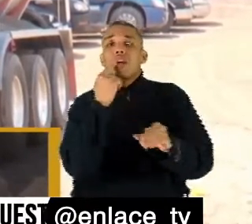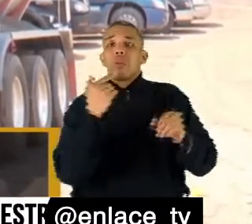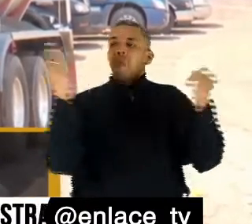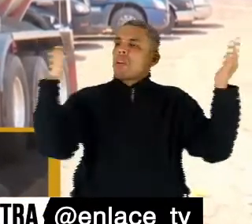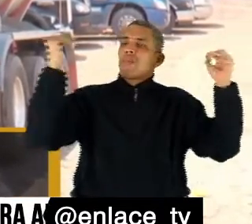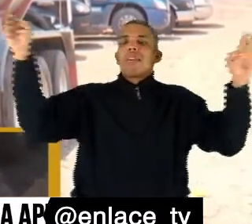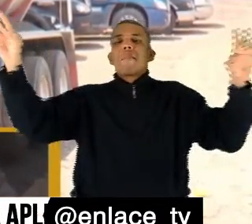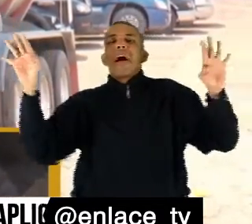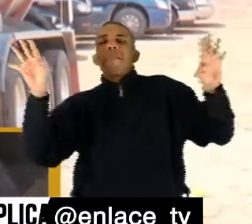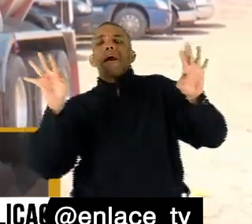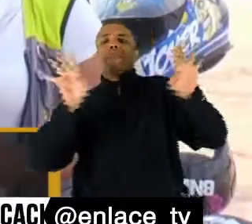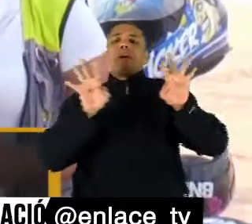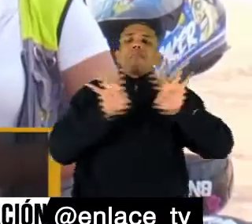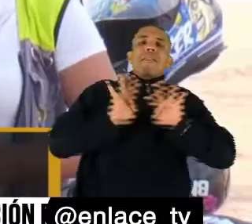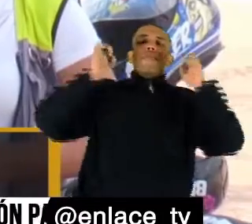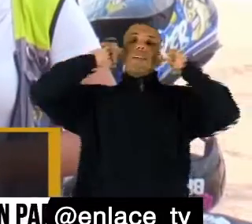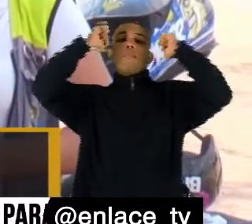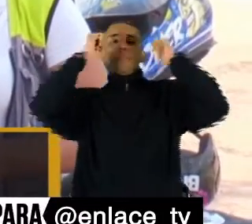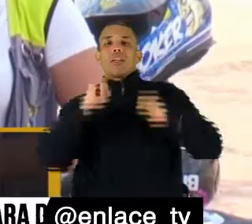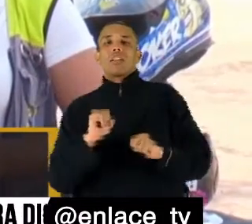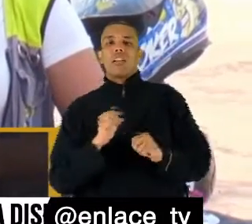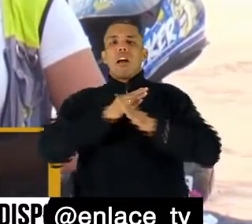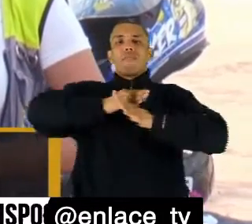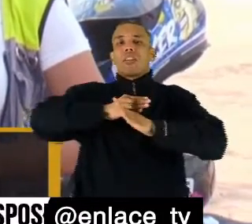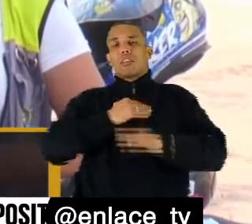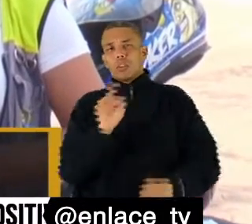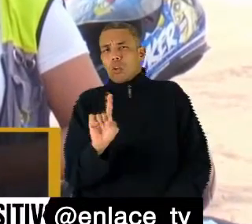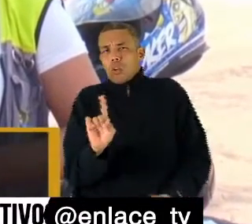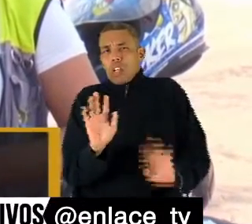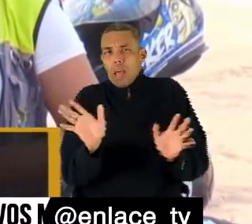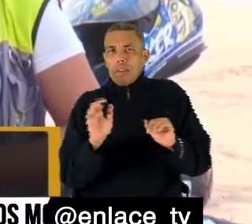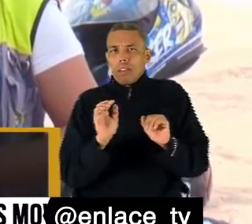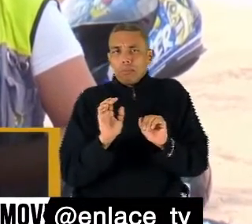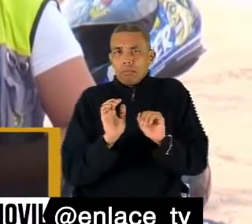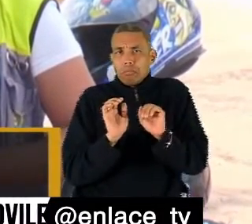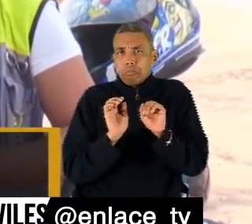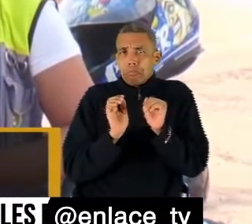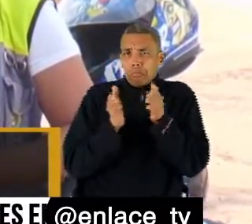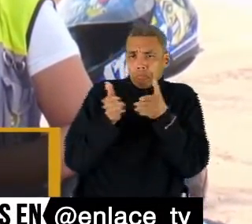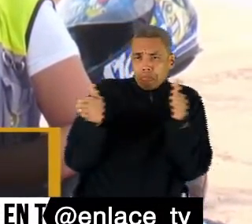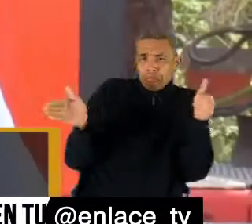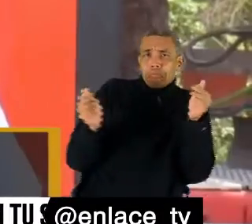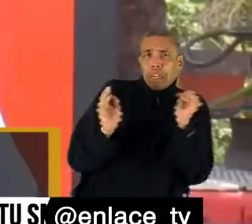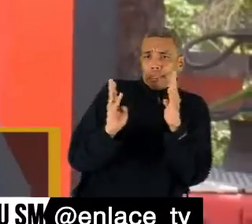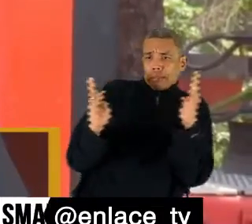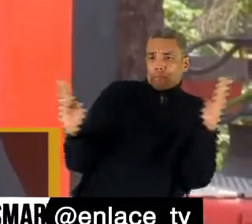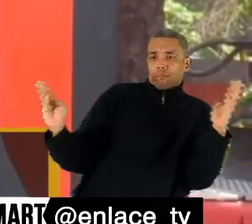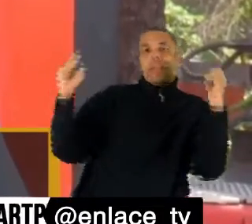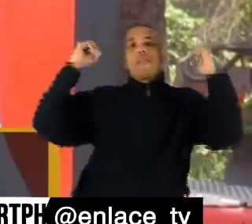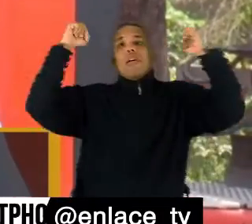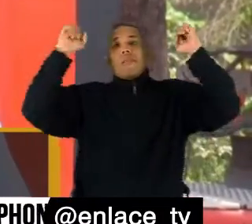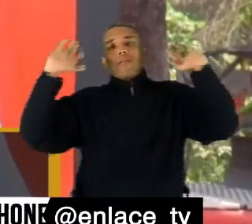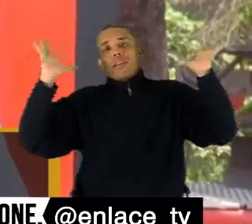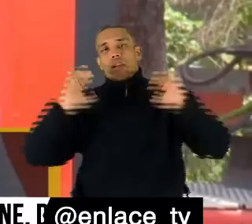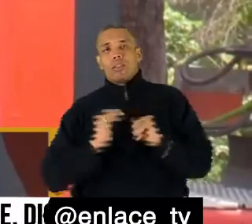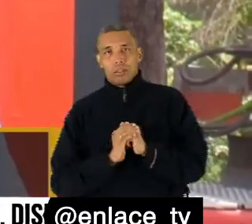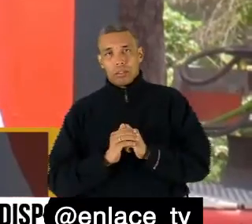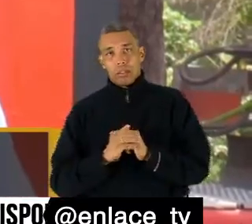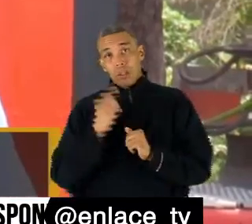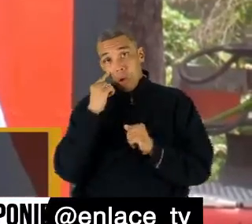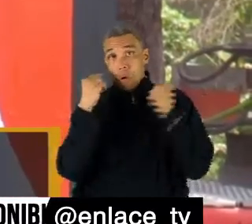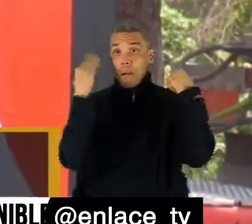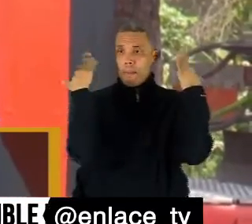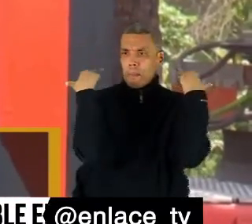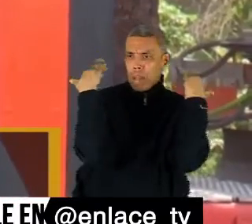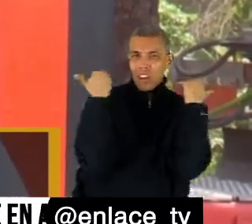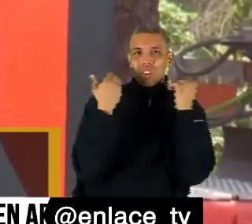vayan apagando el vehículo y se unan a la protesta. Se espera que en las próximas horas el paro de camioneros esté unido al paro agrario